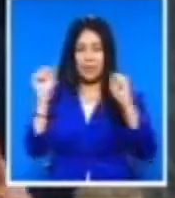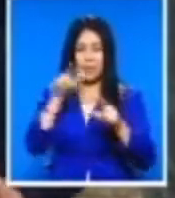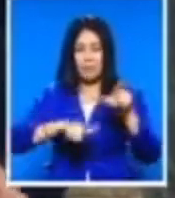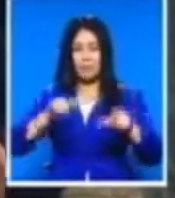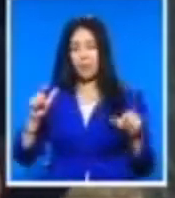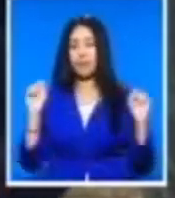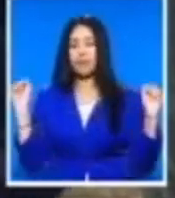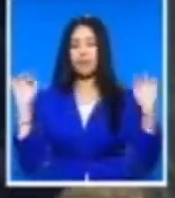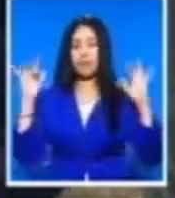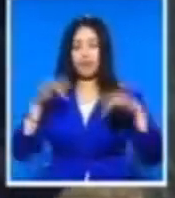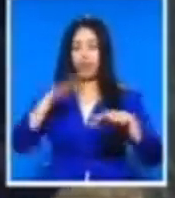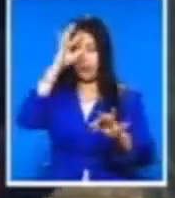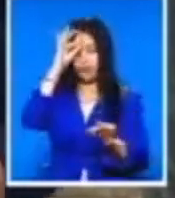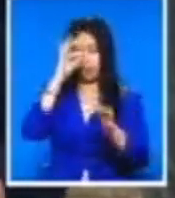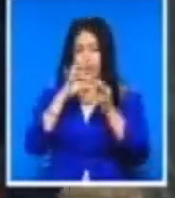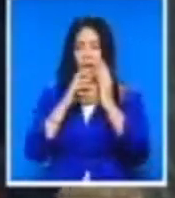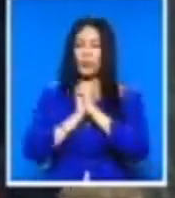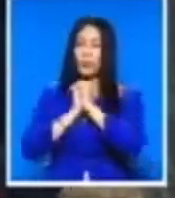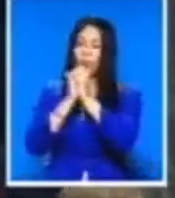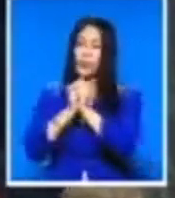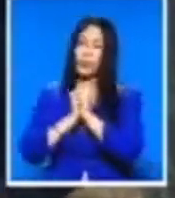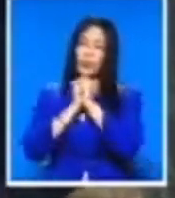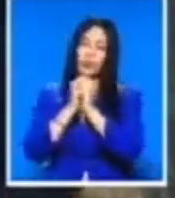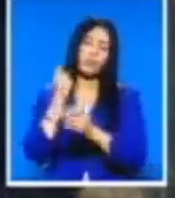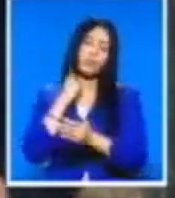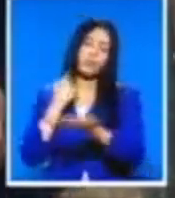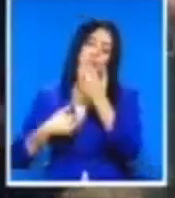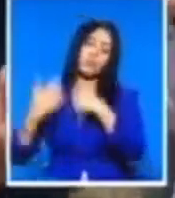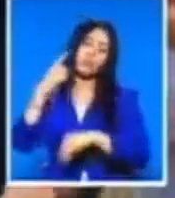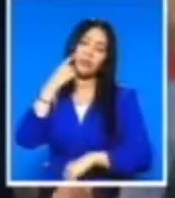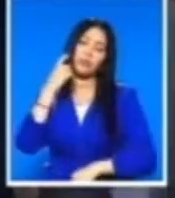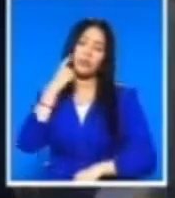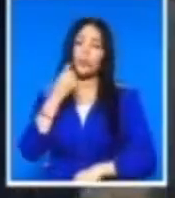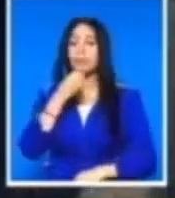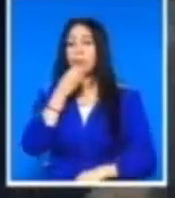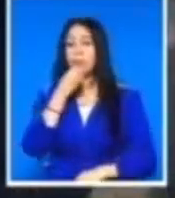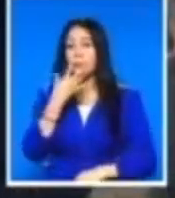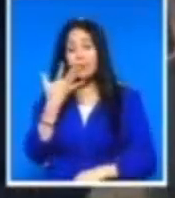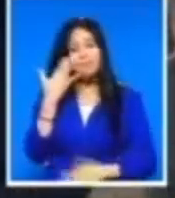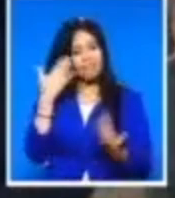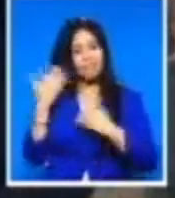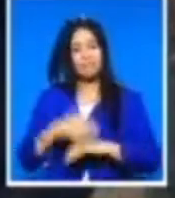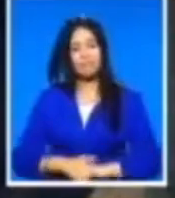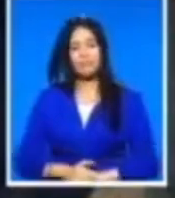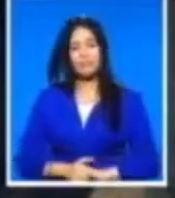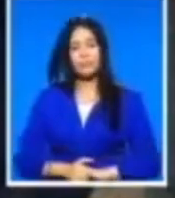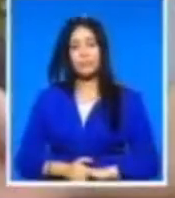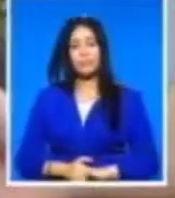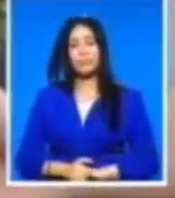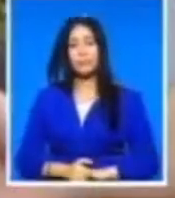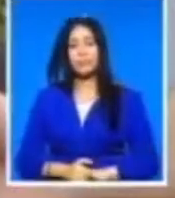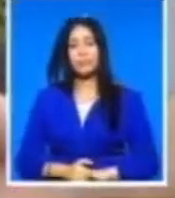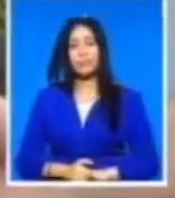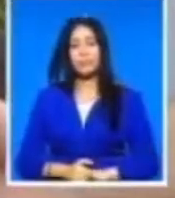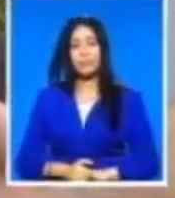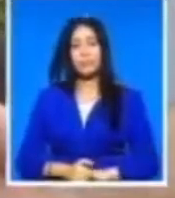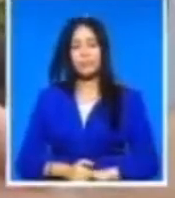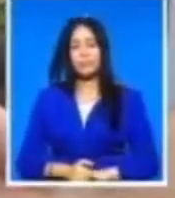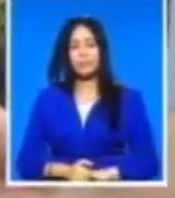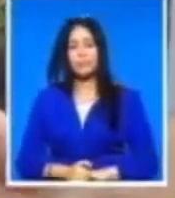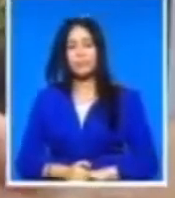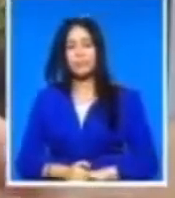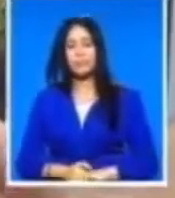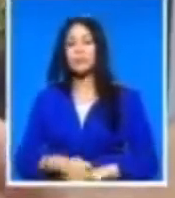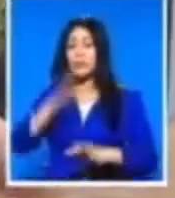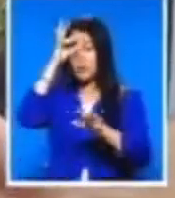festividad, una de las advocaciones marianas más antiguas de la historia. Veamos algunos testimonios. No, yo le tengo mucha fe